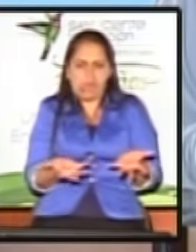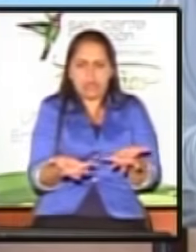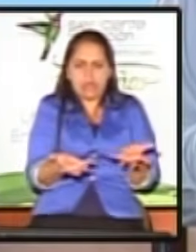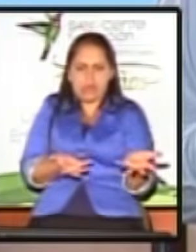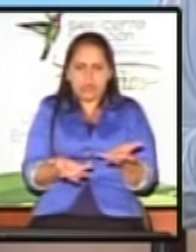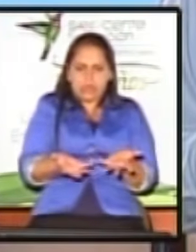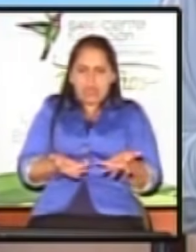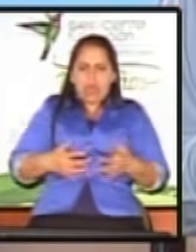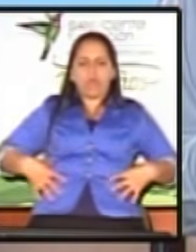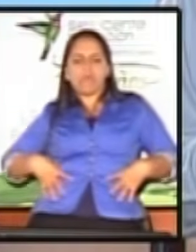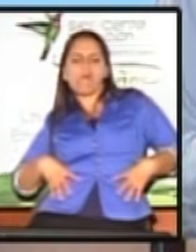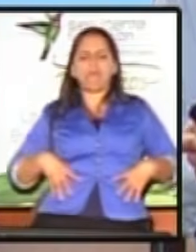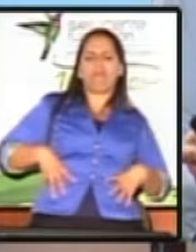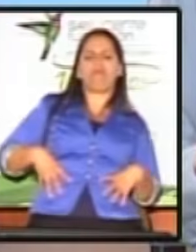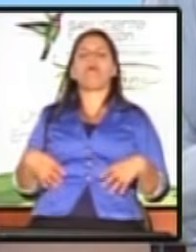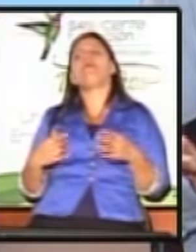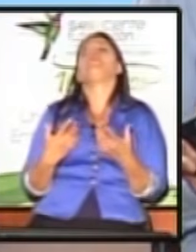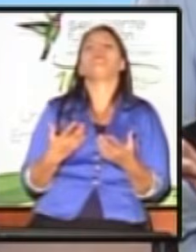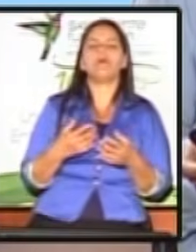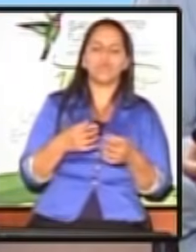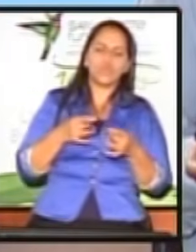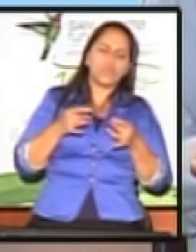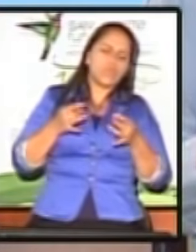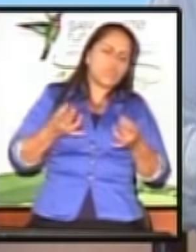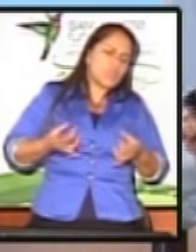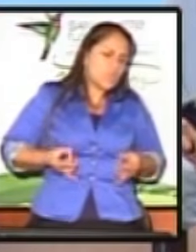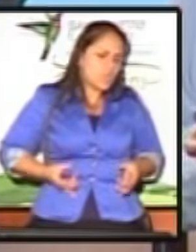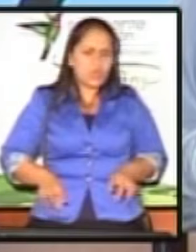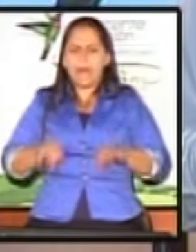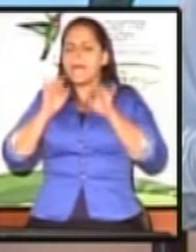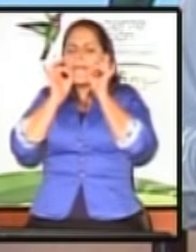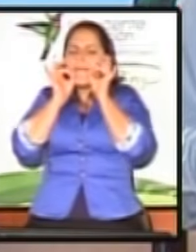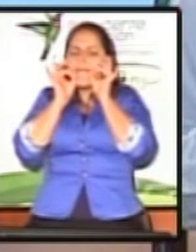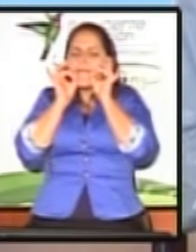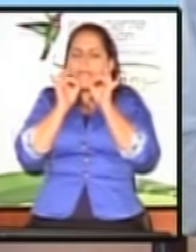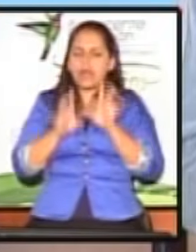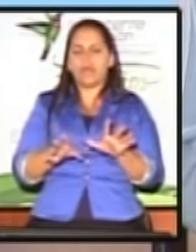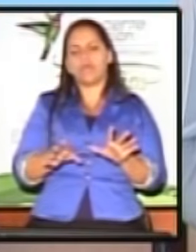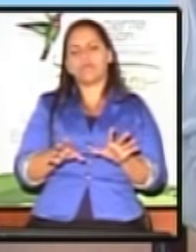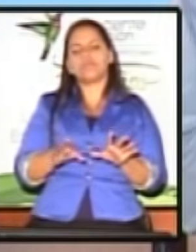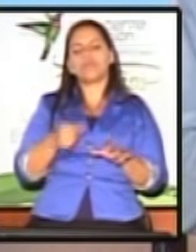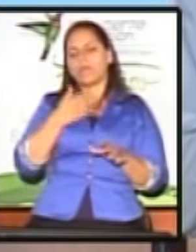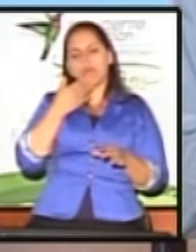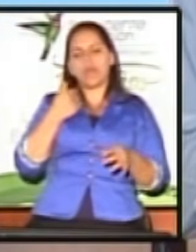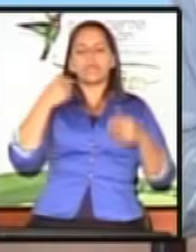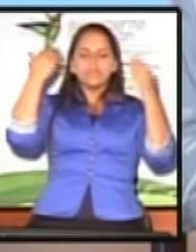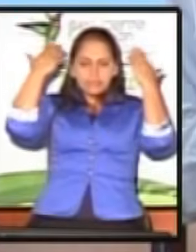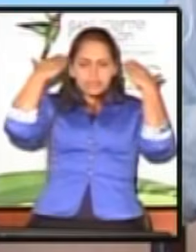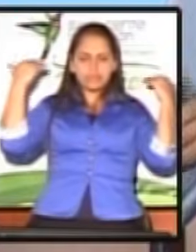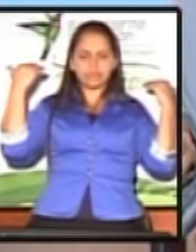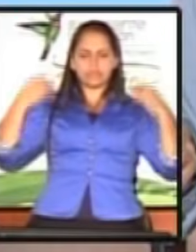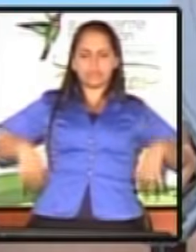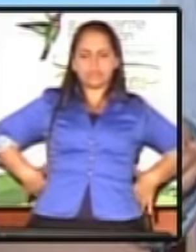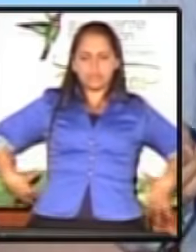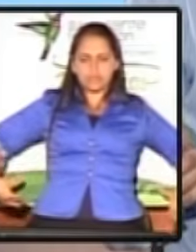otro, sienten que los pasan por un trapiche. Literalmente hablando, esta es la sábana analgésica. La